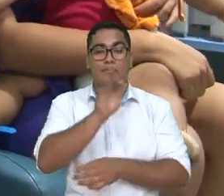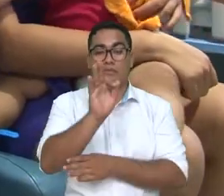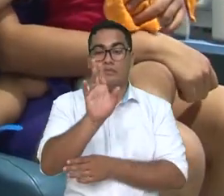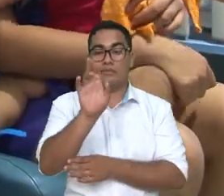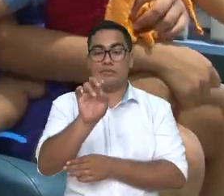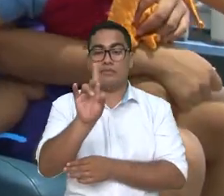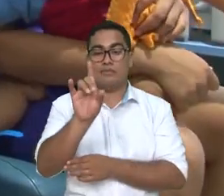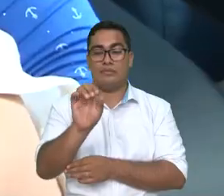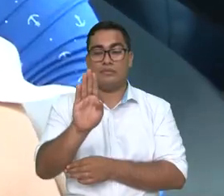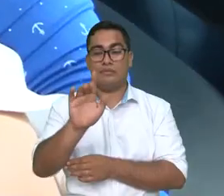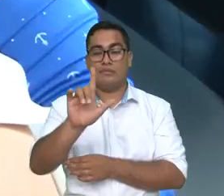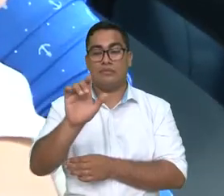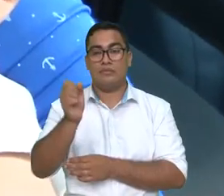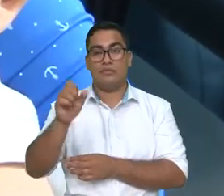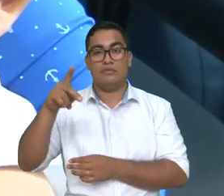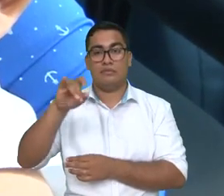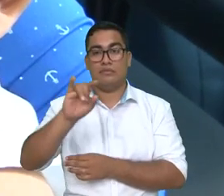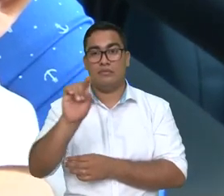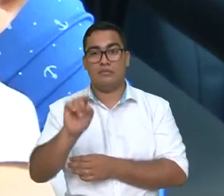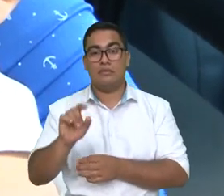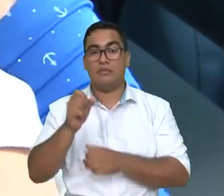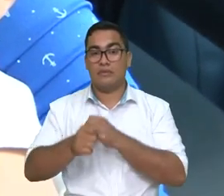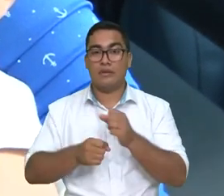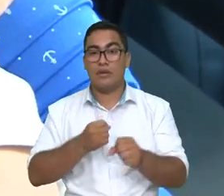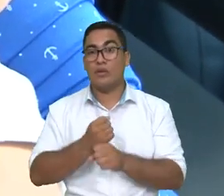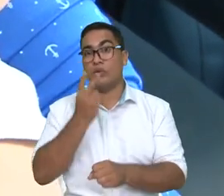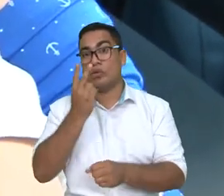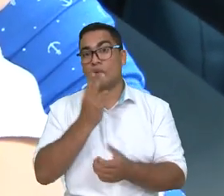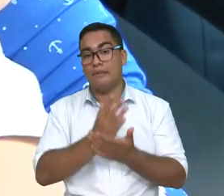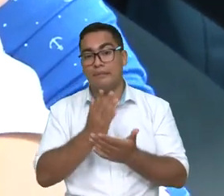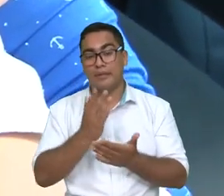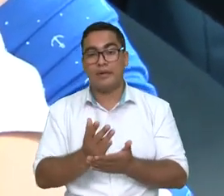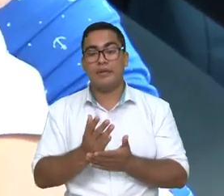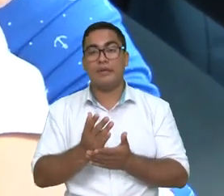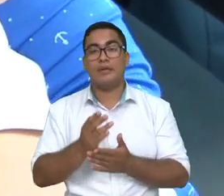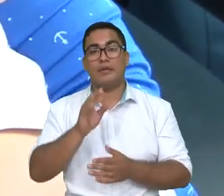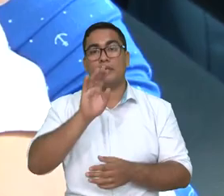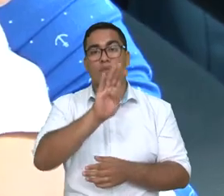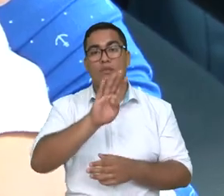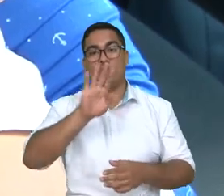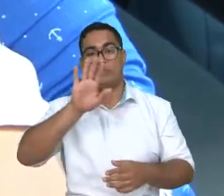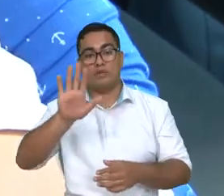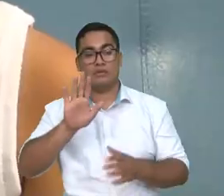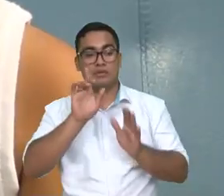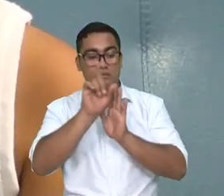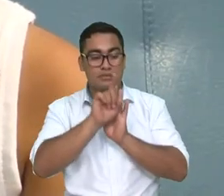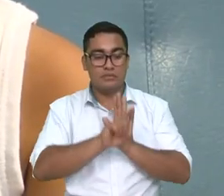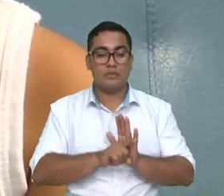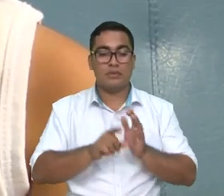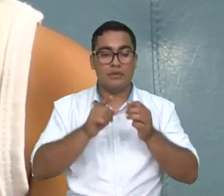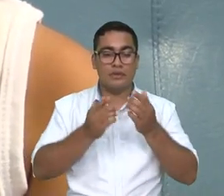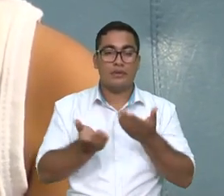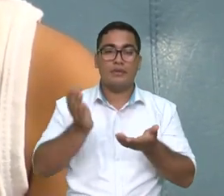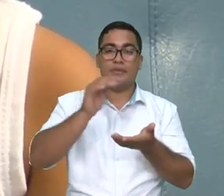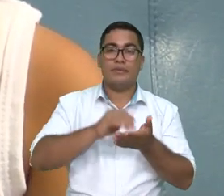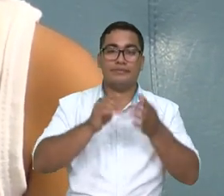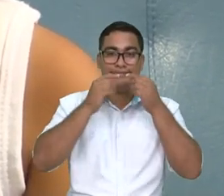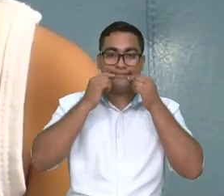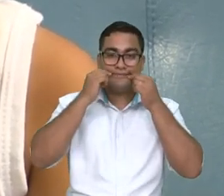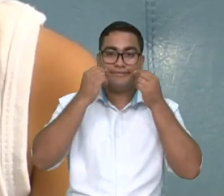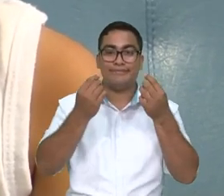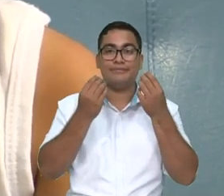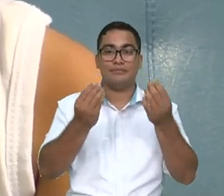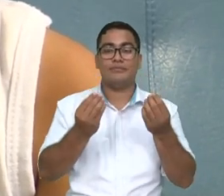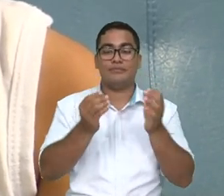este año. Cada año realizan dos jornadas en donde en 45 minutos devuelven la sonrisa a